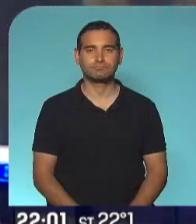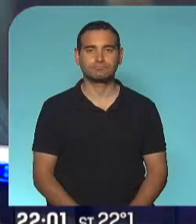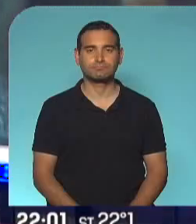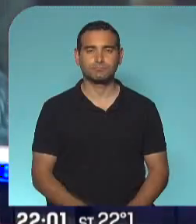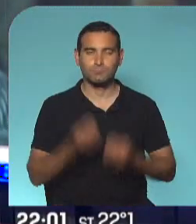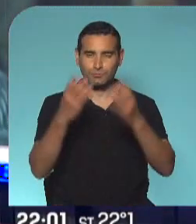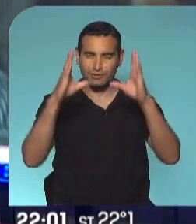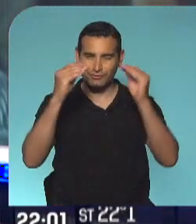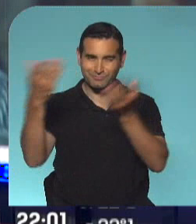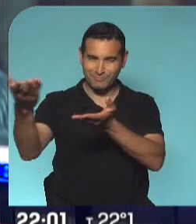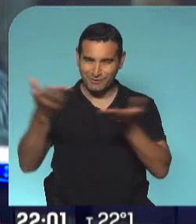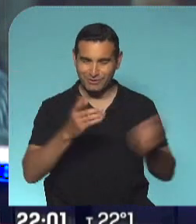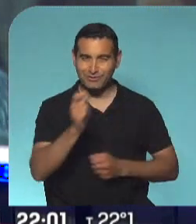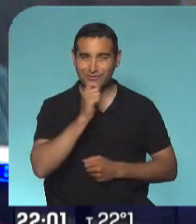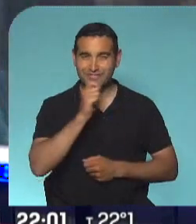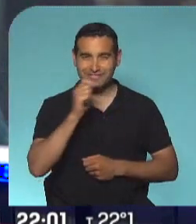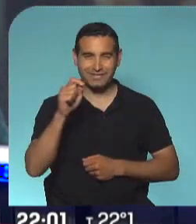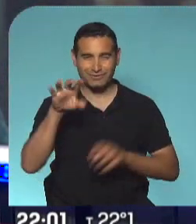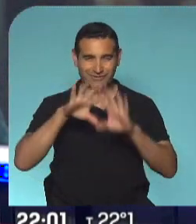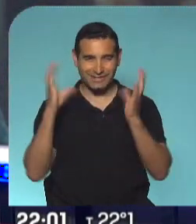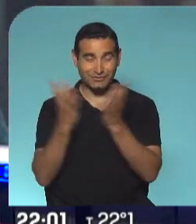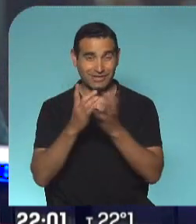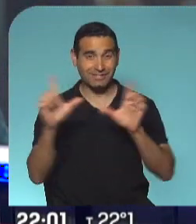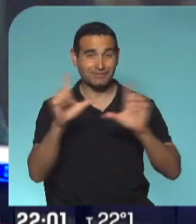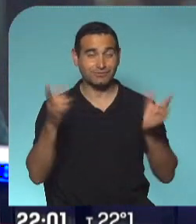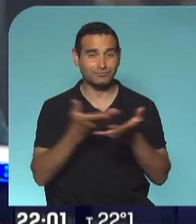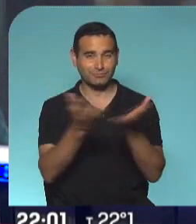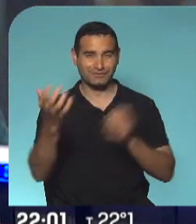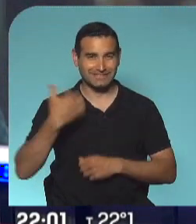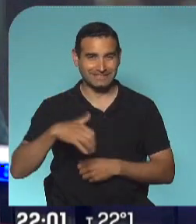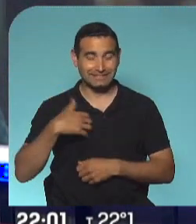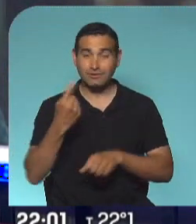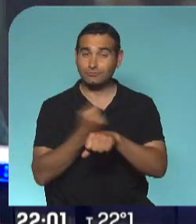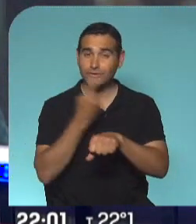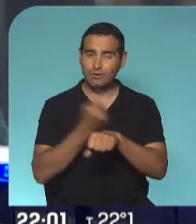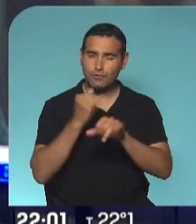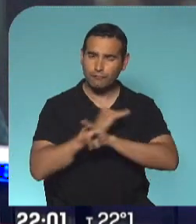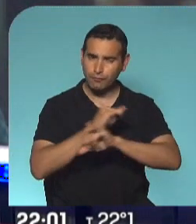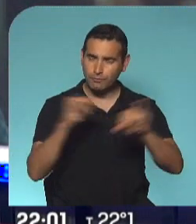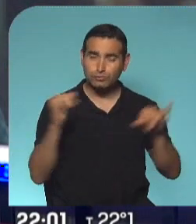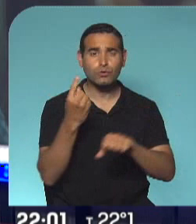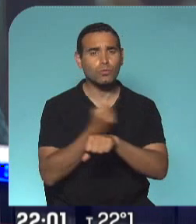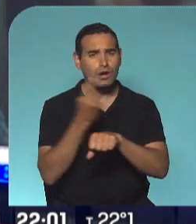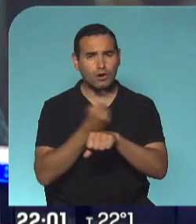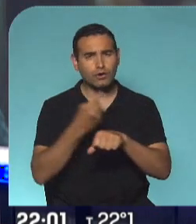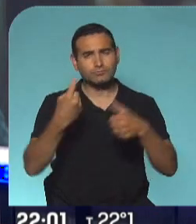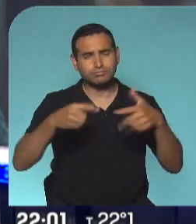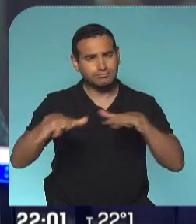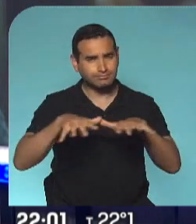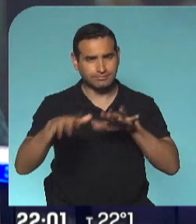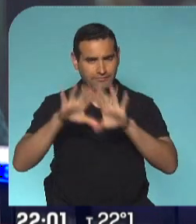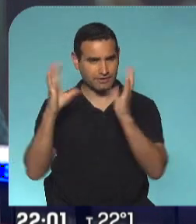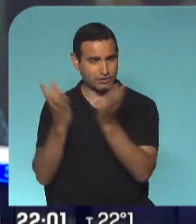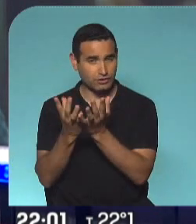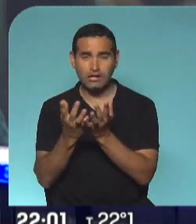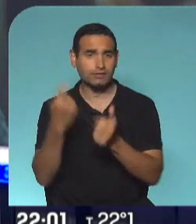Buenas noches, bienvenidos al Noticiero Internacional de la Televisión Pública Argentina. Una hora de información, una hora de actualidad internacional. Todo